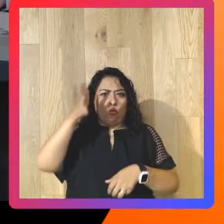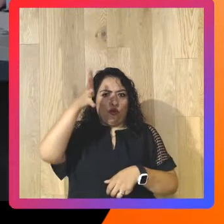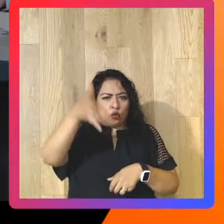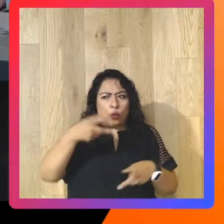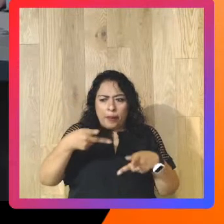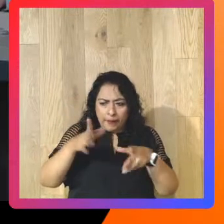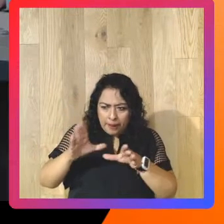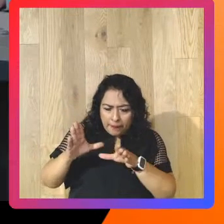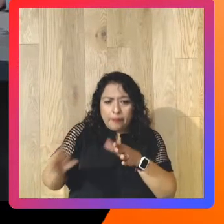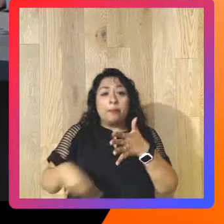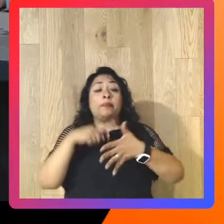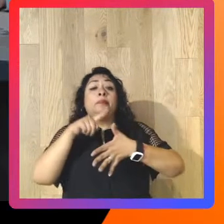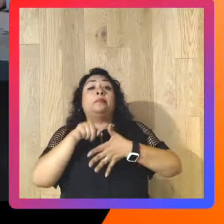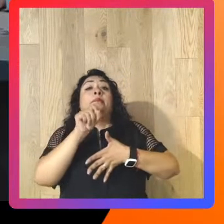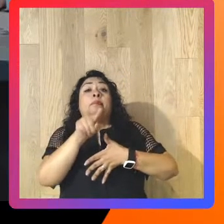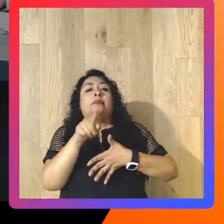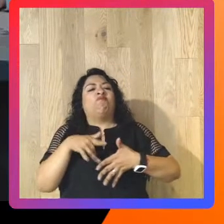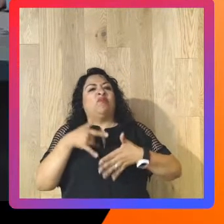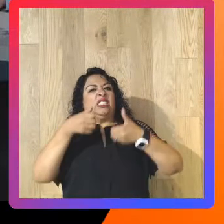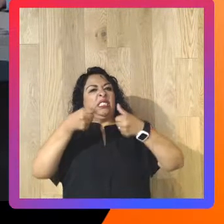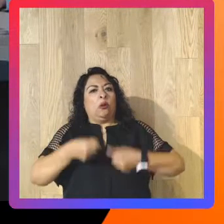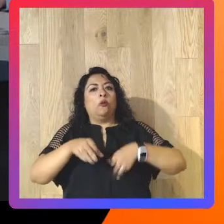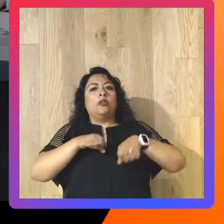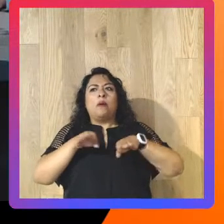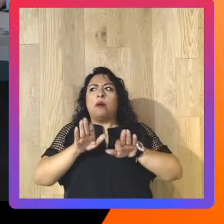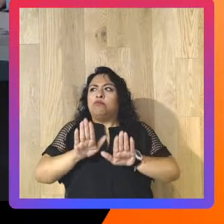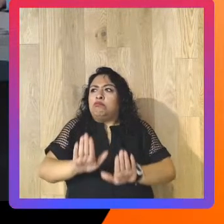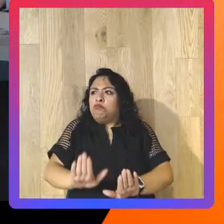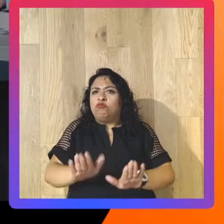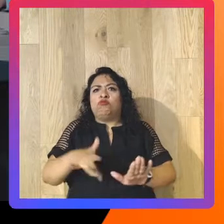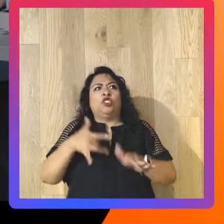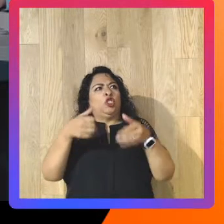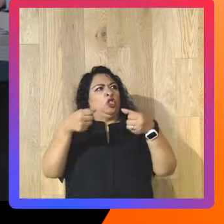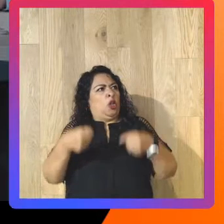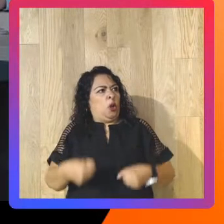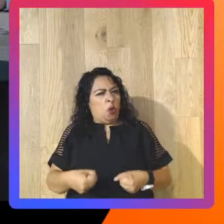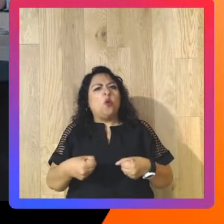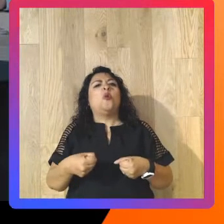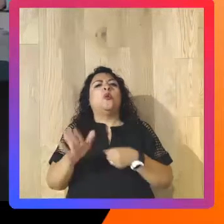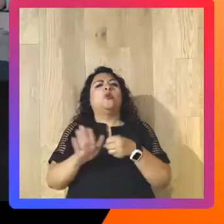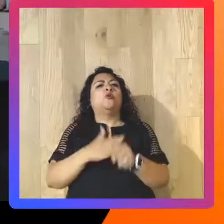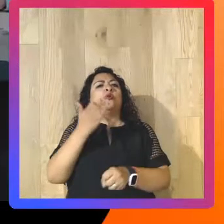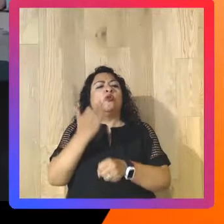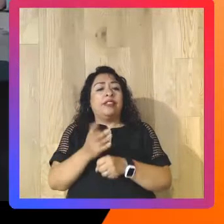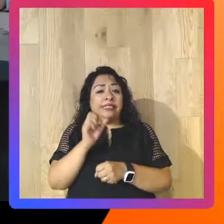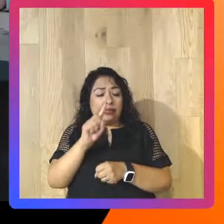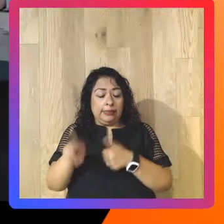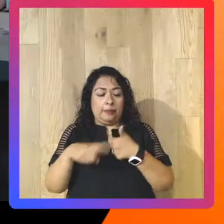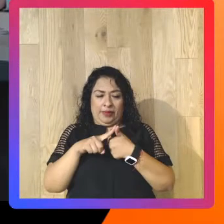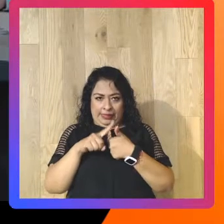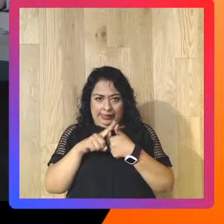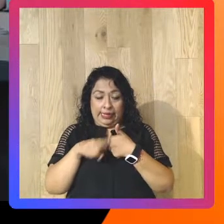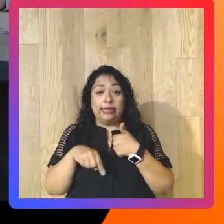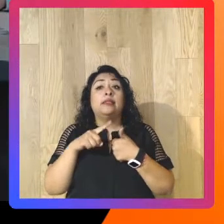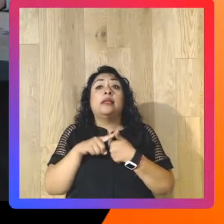futuro. 5. Garantizar trabajos estables, seguros y suficientes.